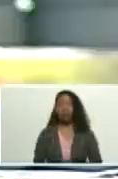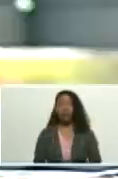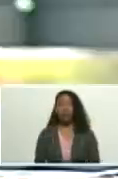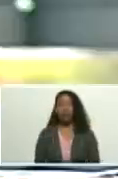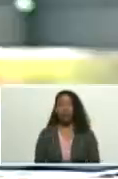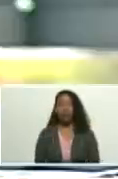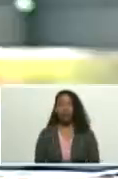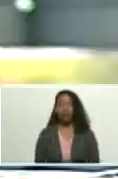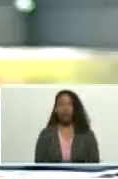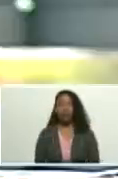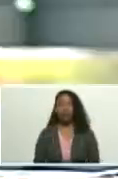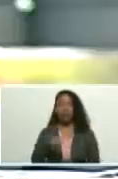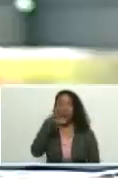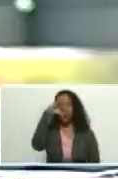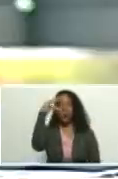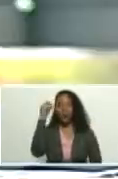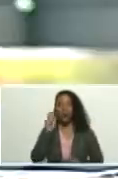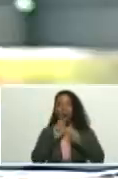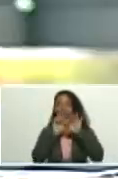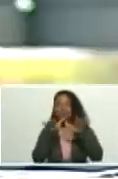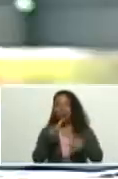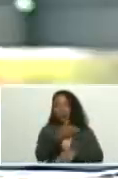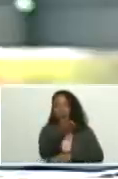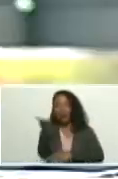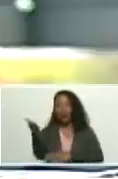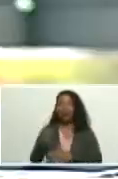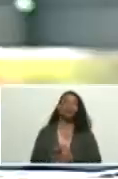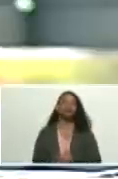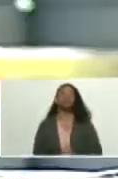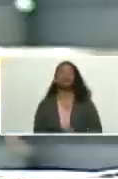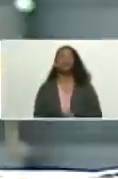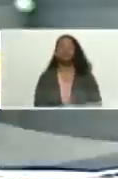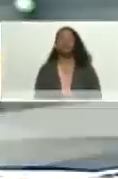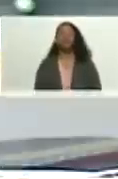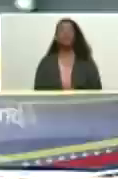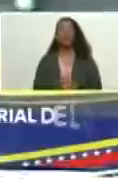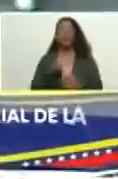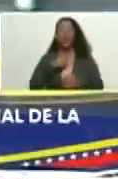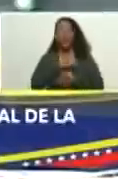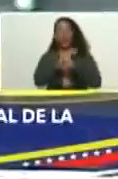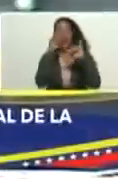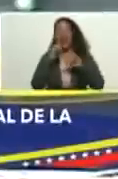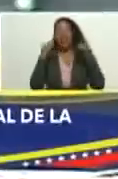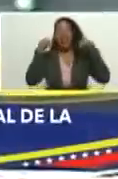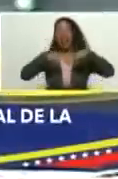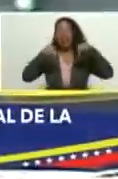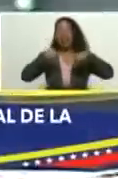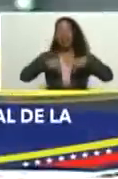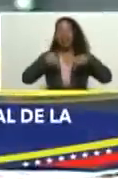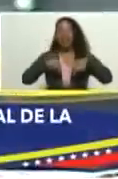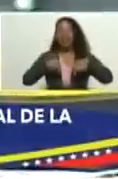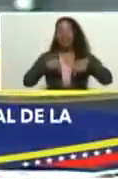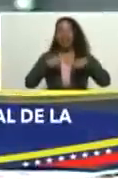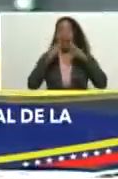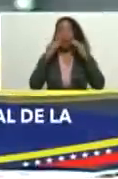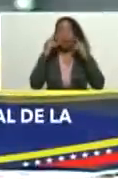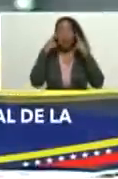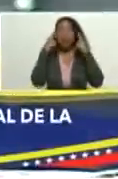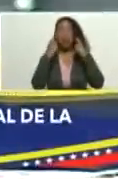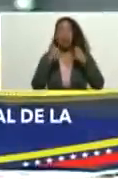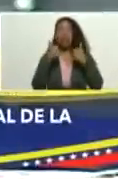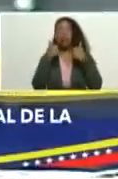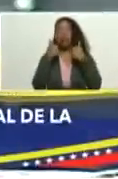Bueno, que Dios me los bendiga, vale, a todos. Me alegra mucho estar aquí en una experiencia